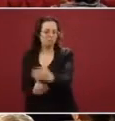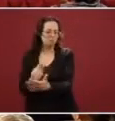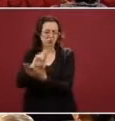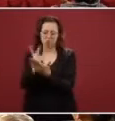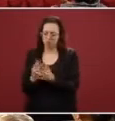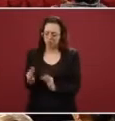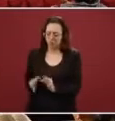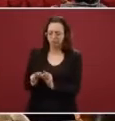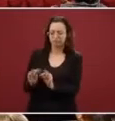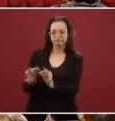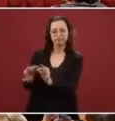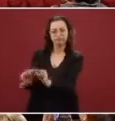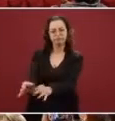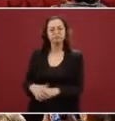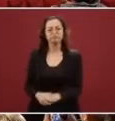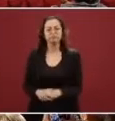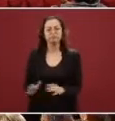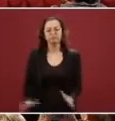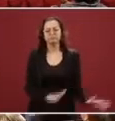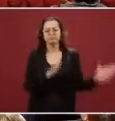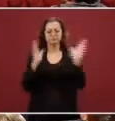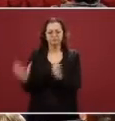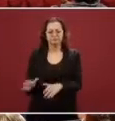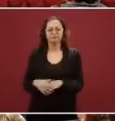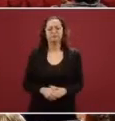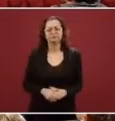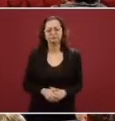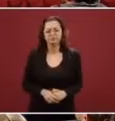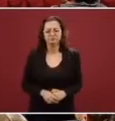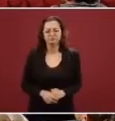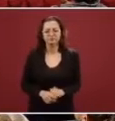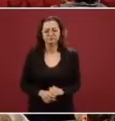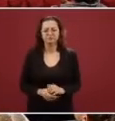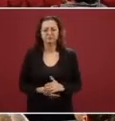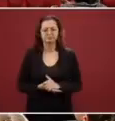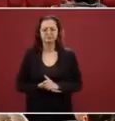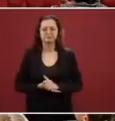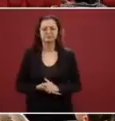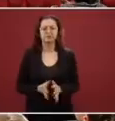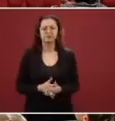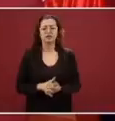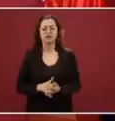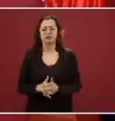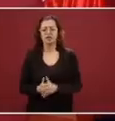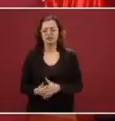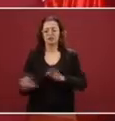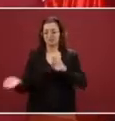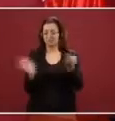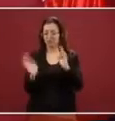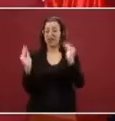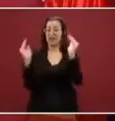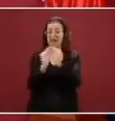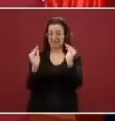programa. La siguiente, por favor. Por lo que se refiere inclusive a la reubicación de alrededor de 1,000 viviendas, estas